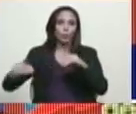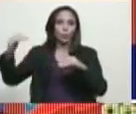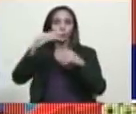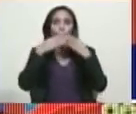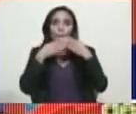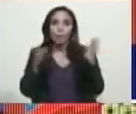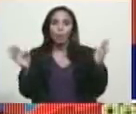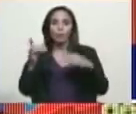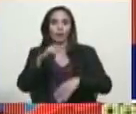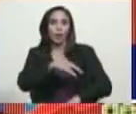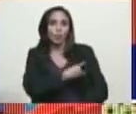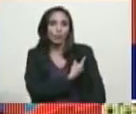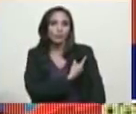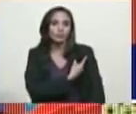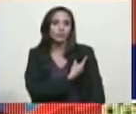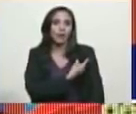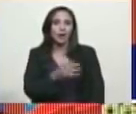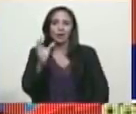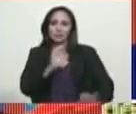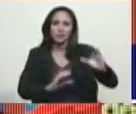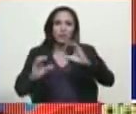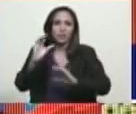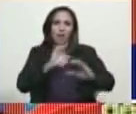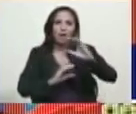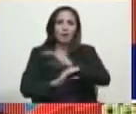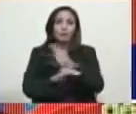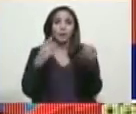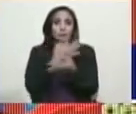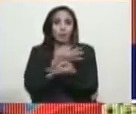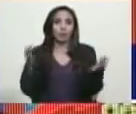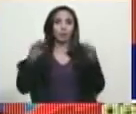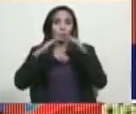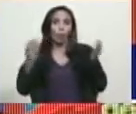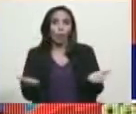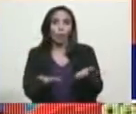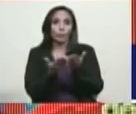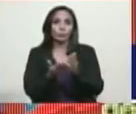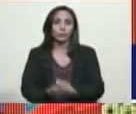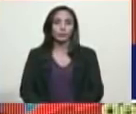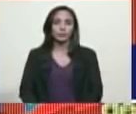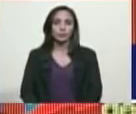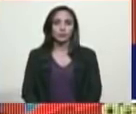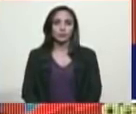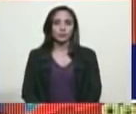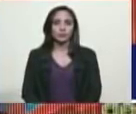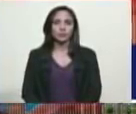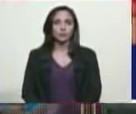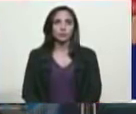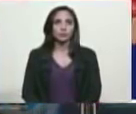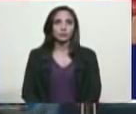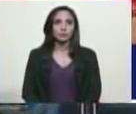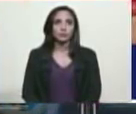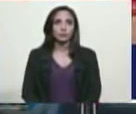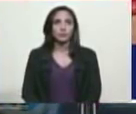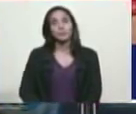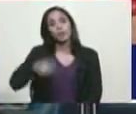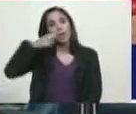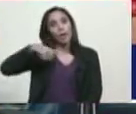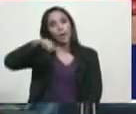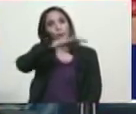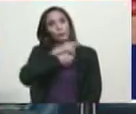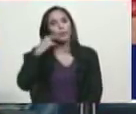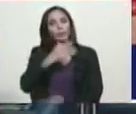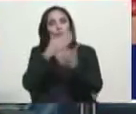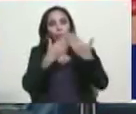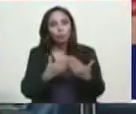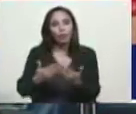pública, universitaria, científica y de calidad del mundo entero. Nuestro pueblo tiene que ser el pueblo más